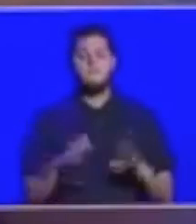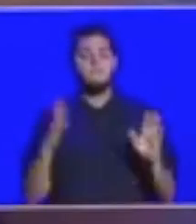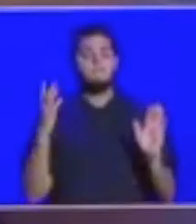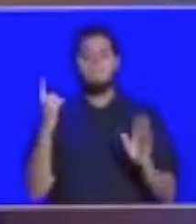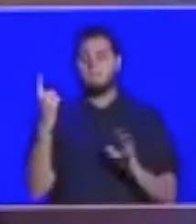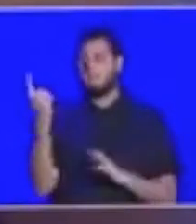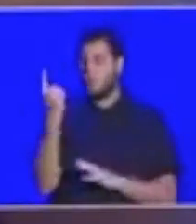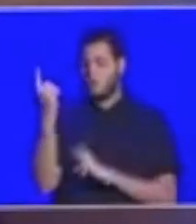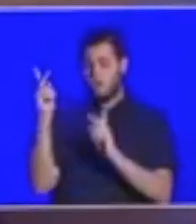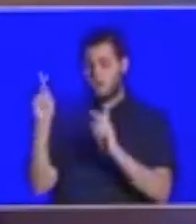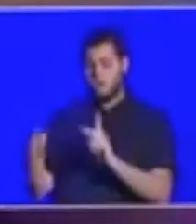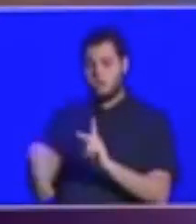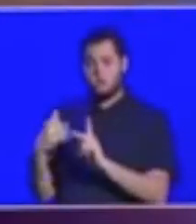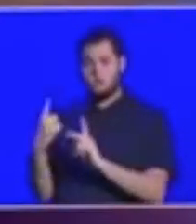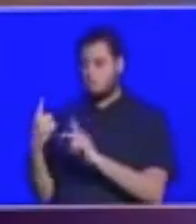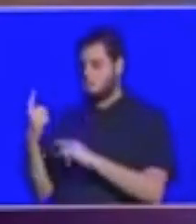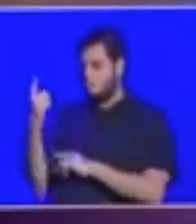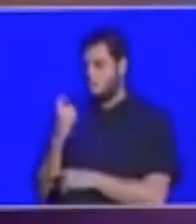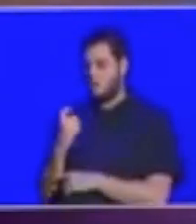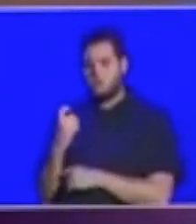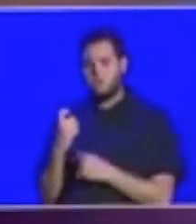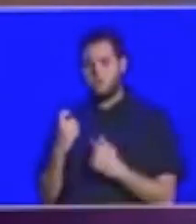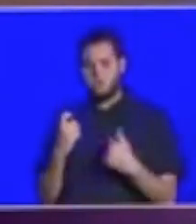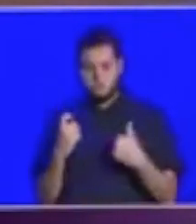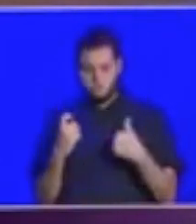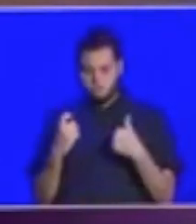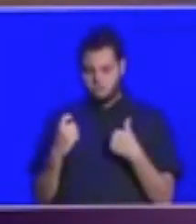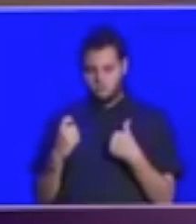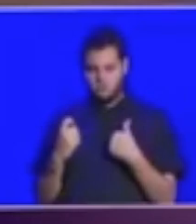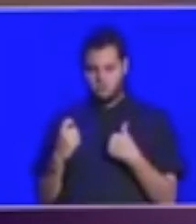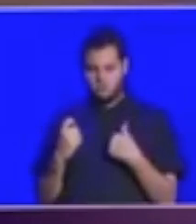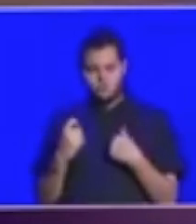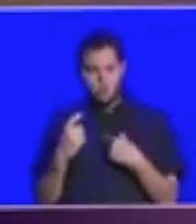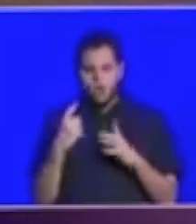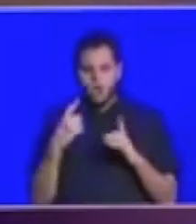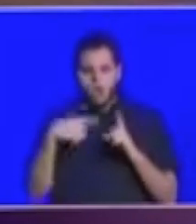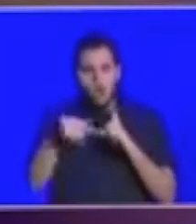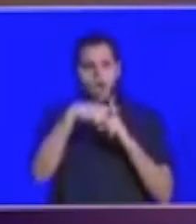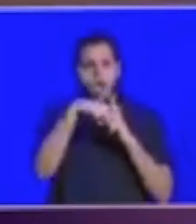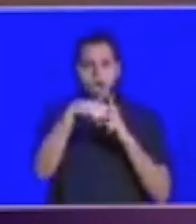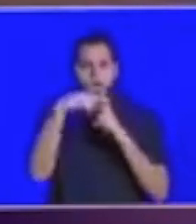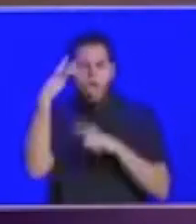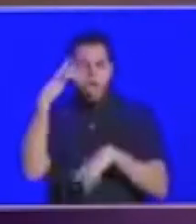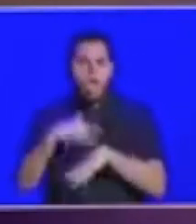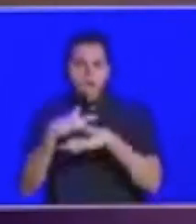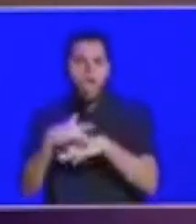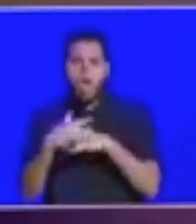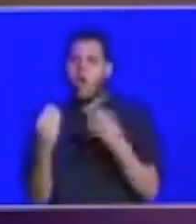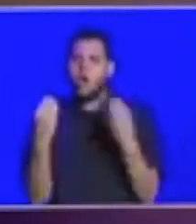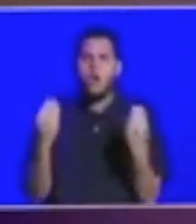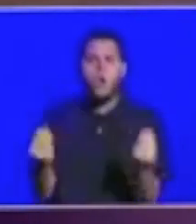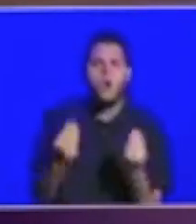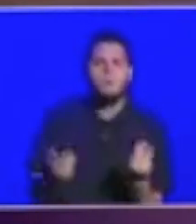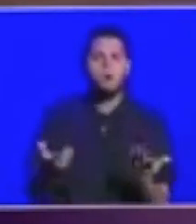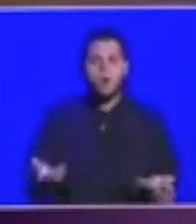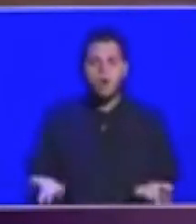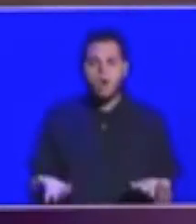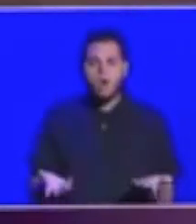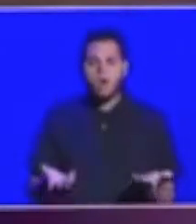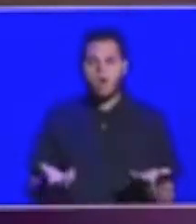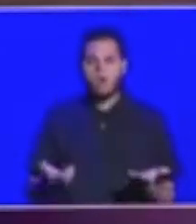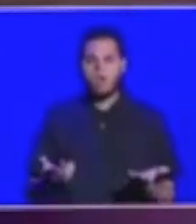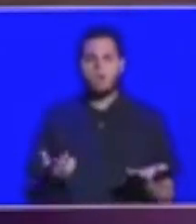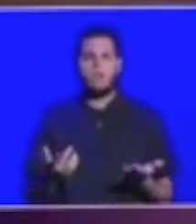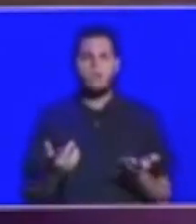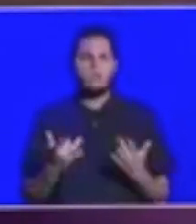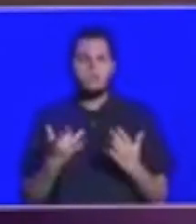Alguien en las redes sociales me preguntó que cómo yo podía ser optimista compulsiva en medio de toda esta situación. Me dice que quisiera mi